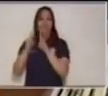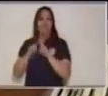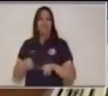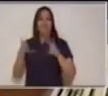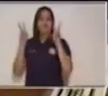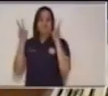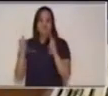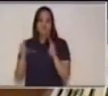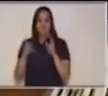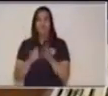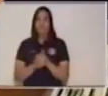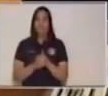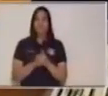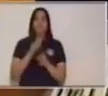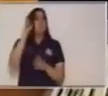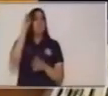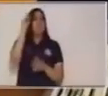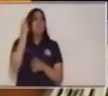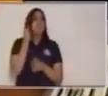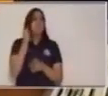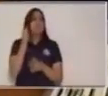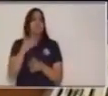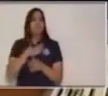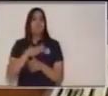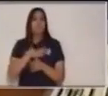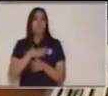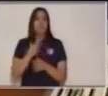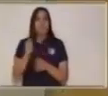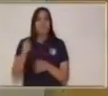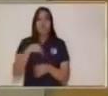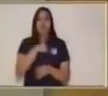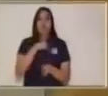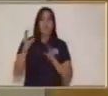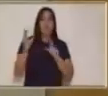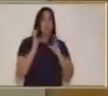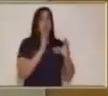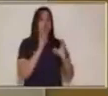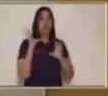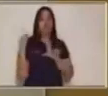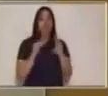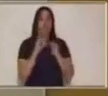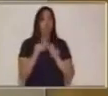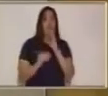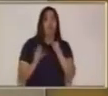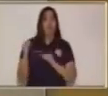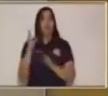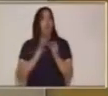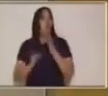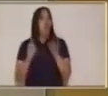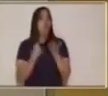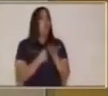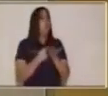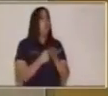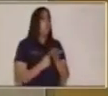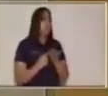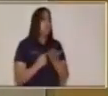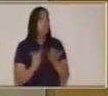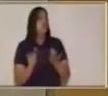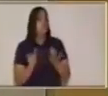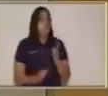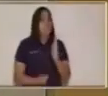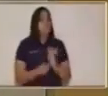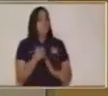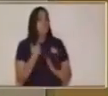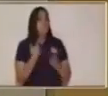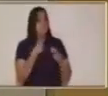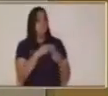temas. Porque para que nuestras conversaciones o los diálogos funcionen, tenemos que tener